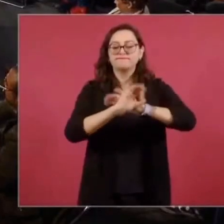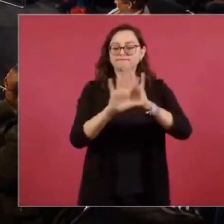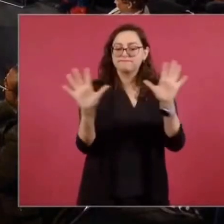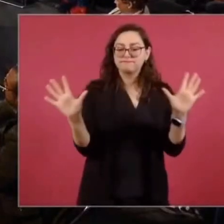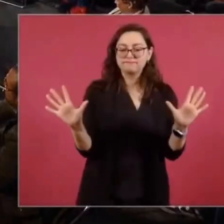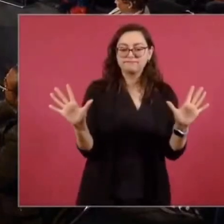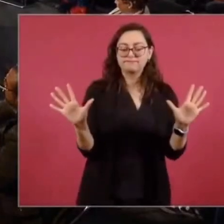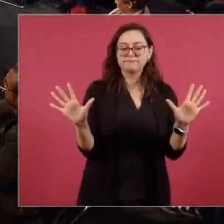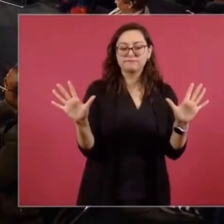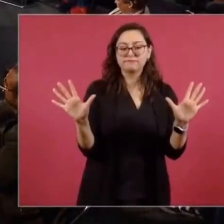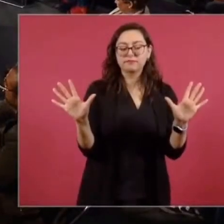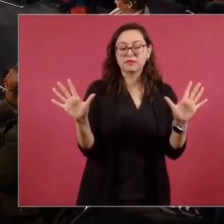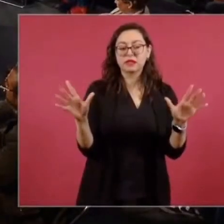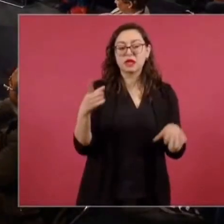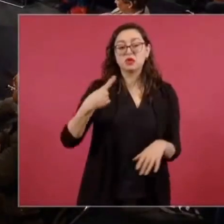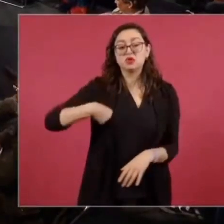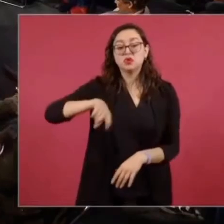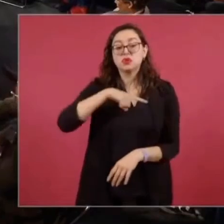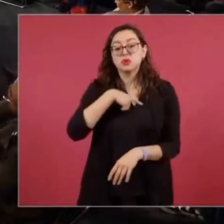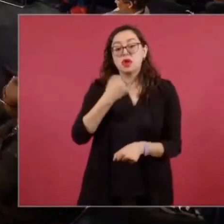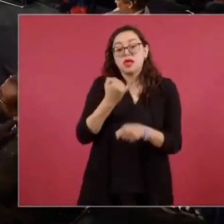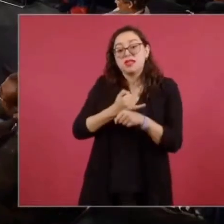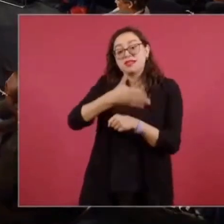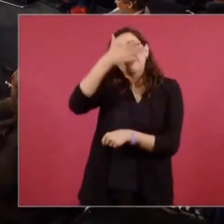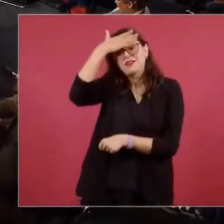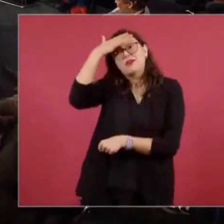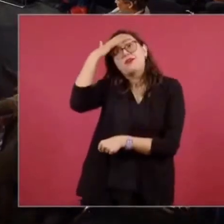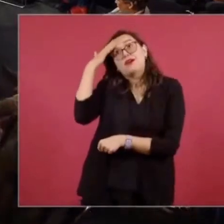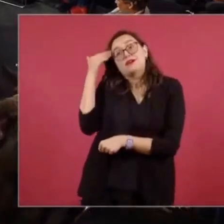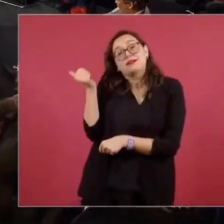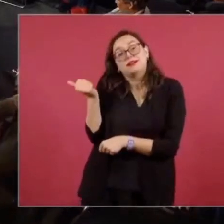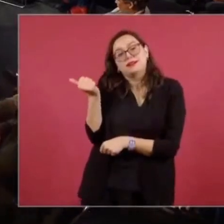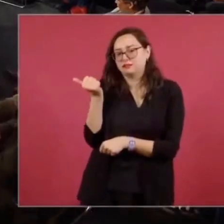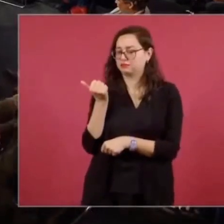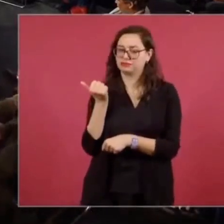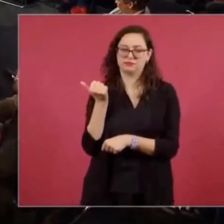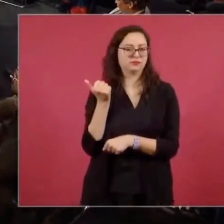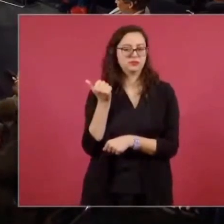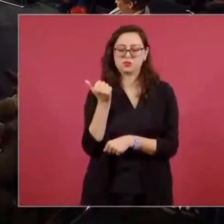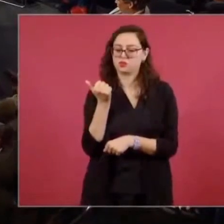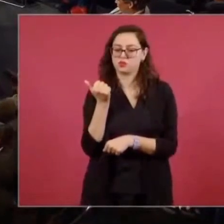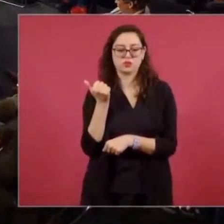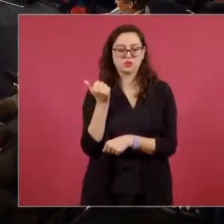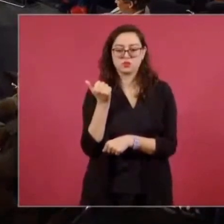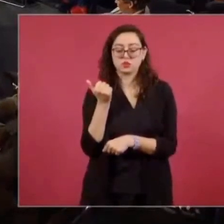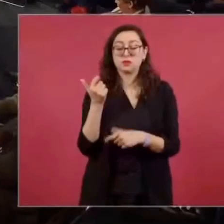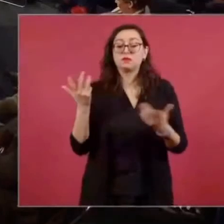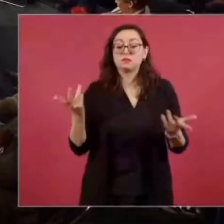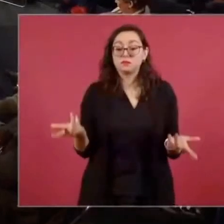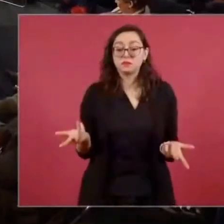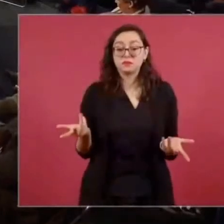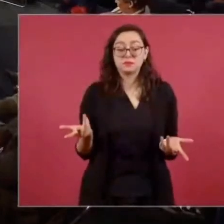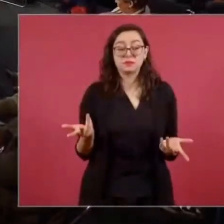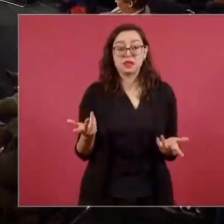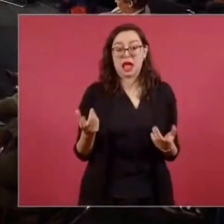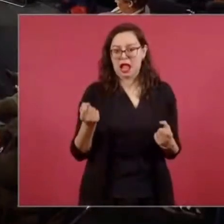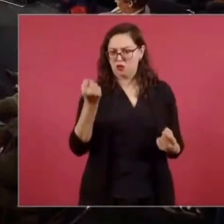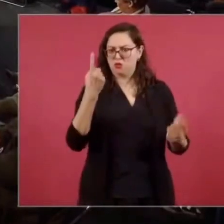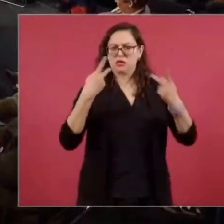y no ser ingenuos, porque hay quienes dicen, tenemos que corrernos al